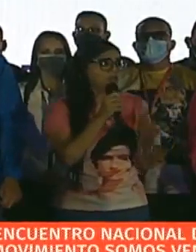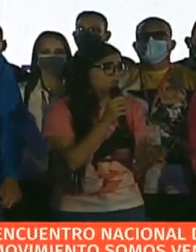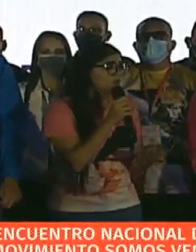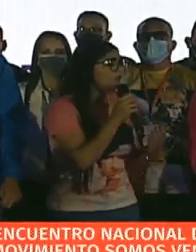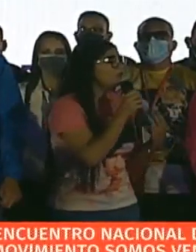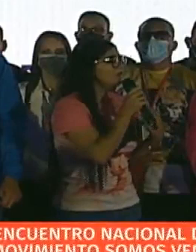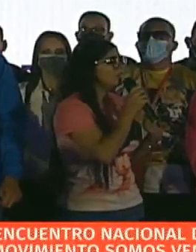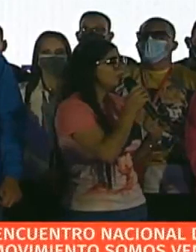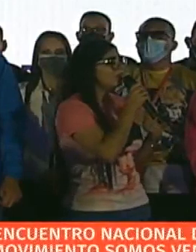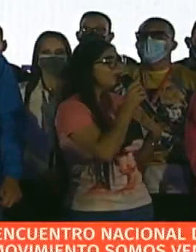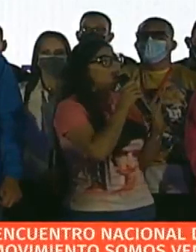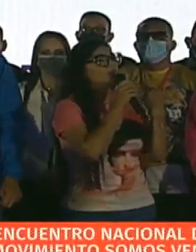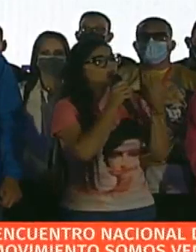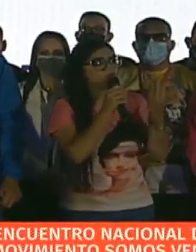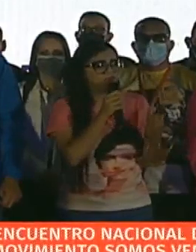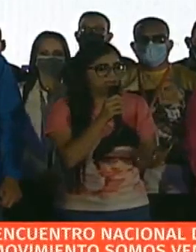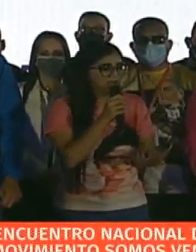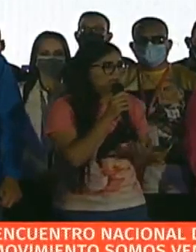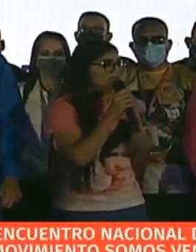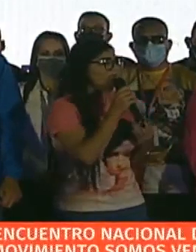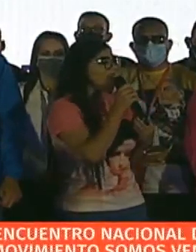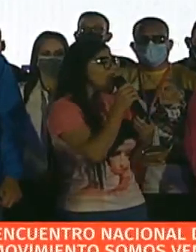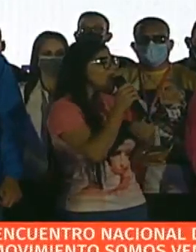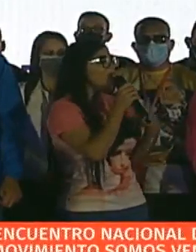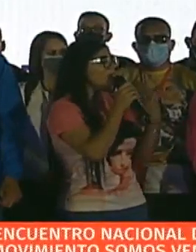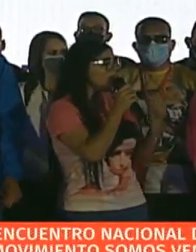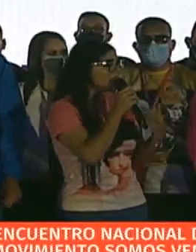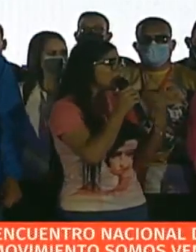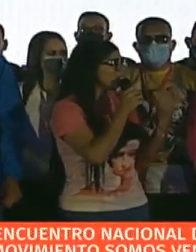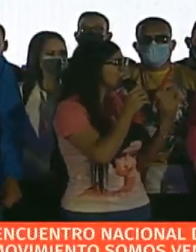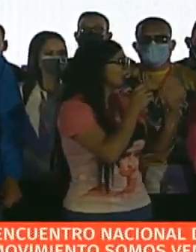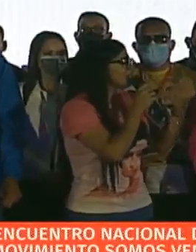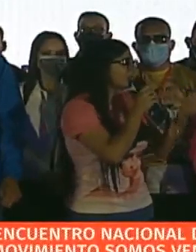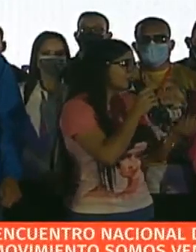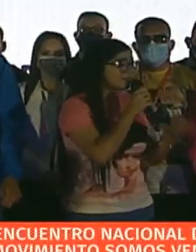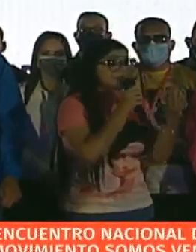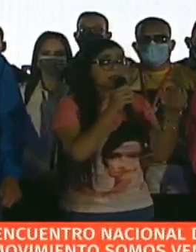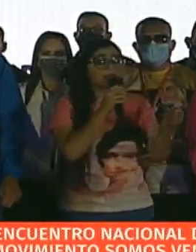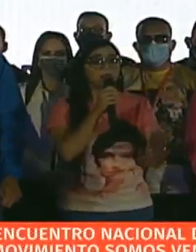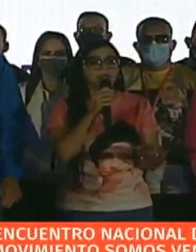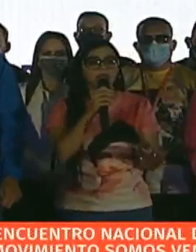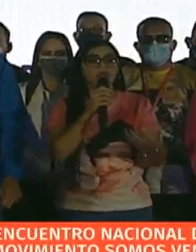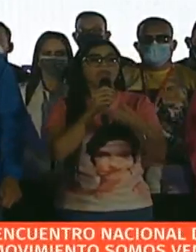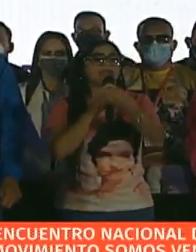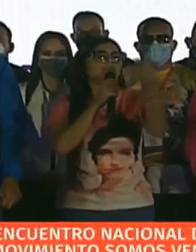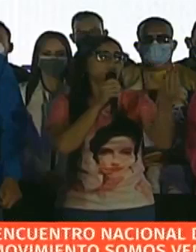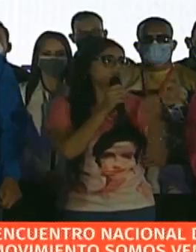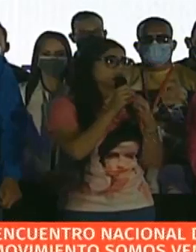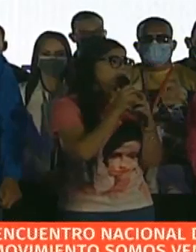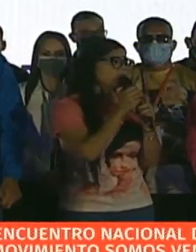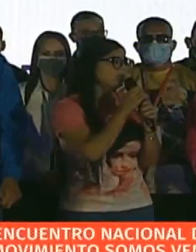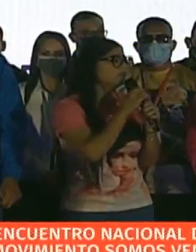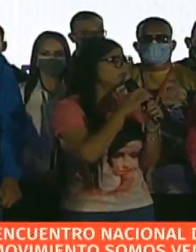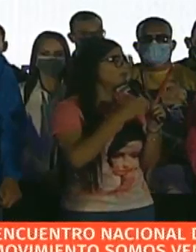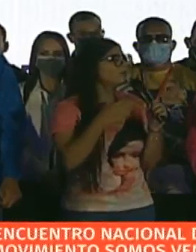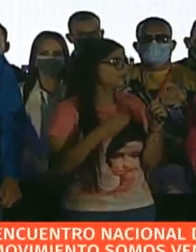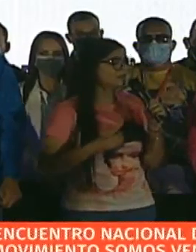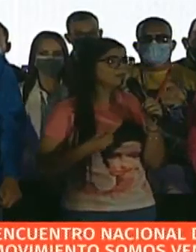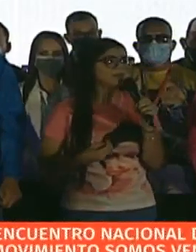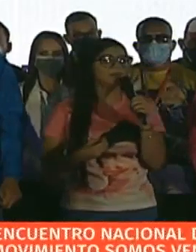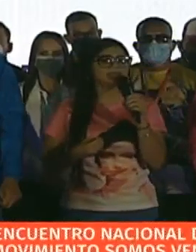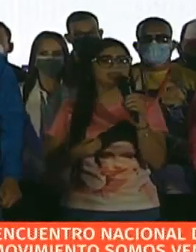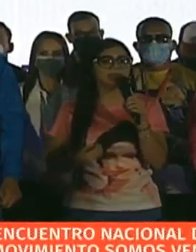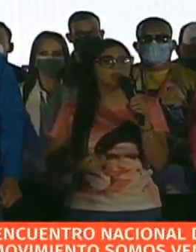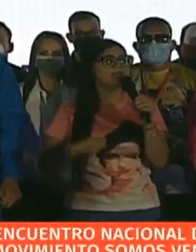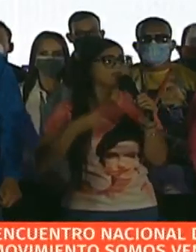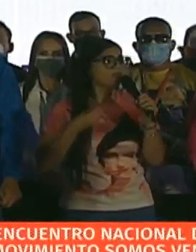a la reflexión, donde ha llamado a revolucionar, donde ha llamado a cambiar lo que tenga que ser cambiado. Y la estructura del movimiento debe